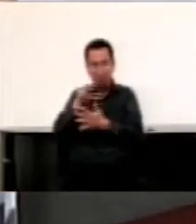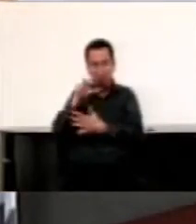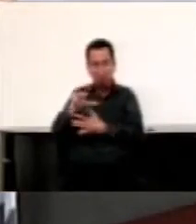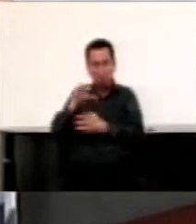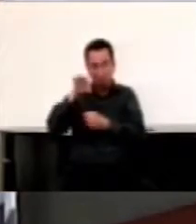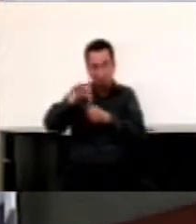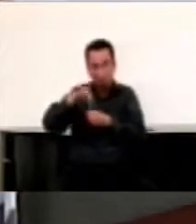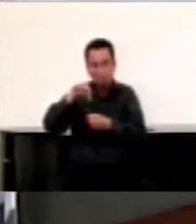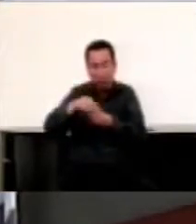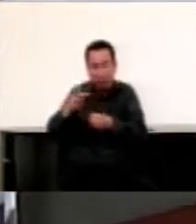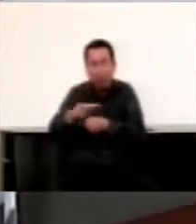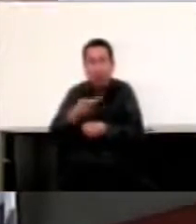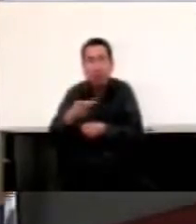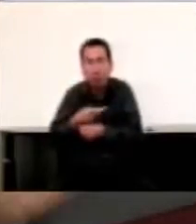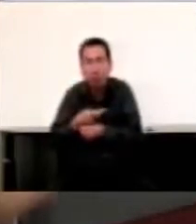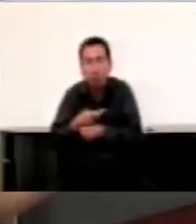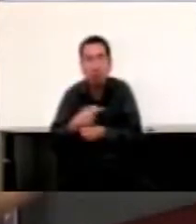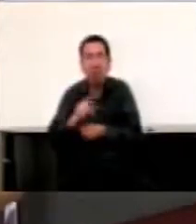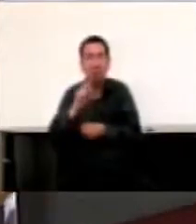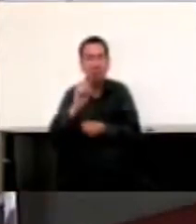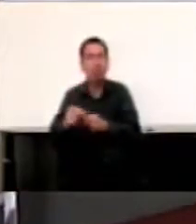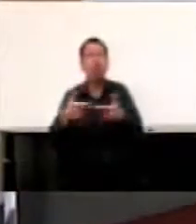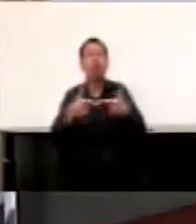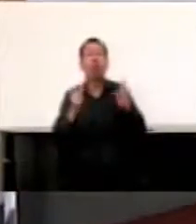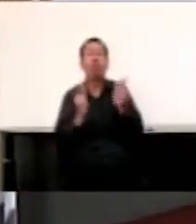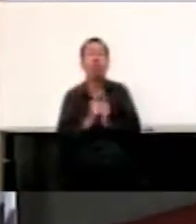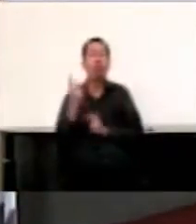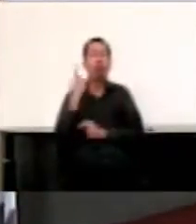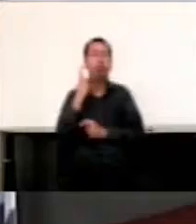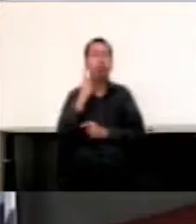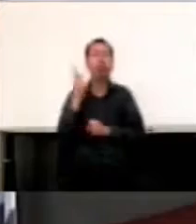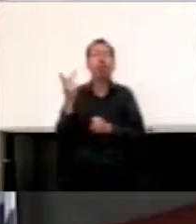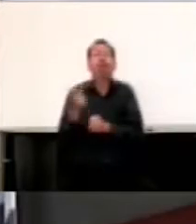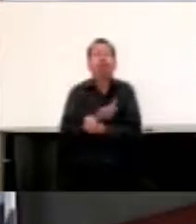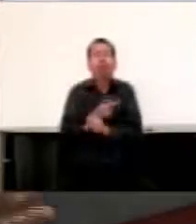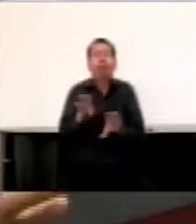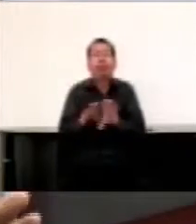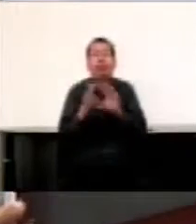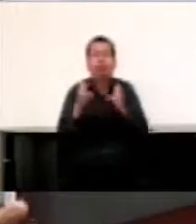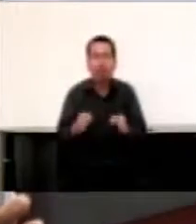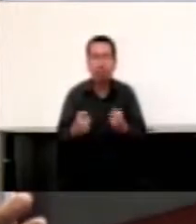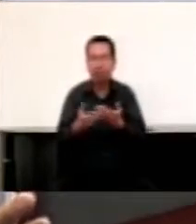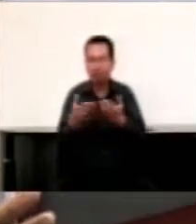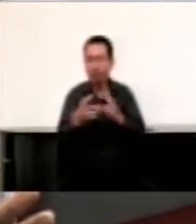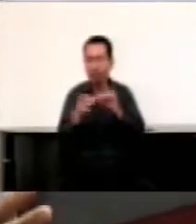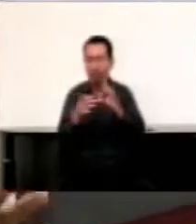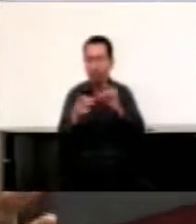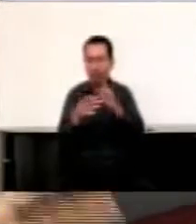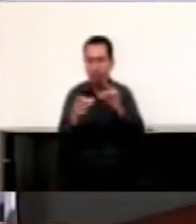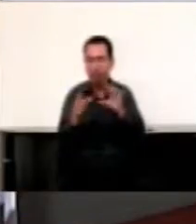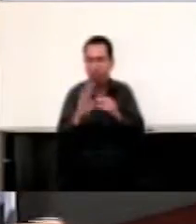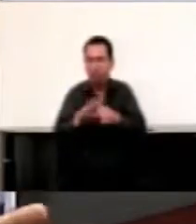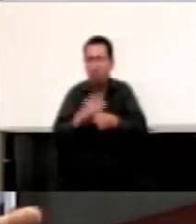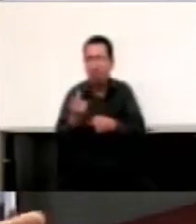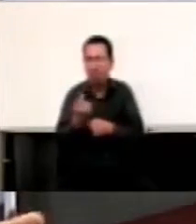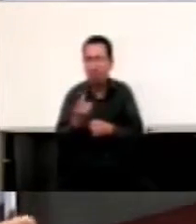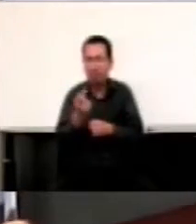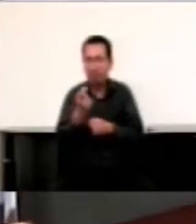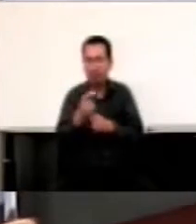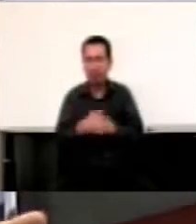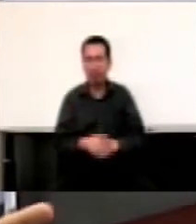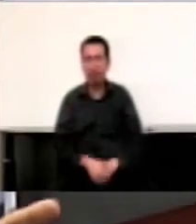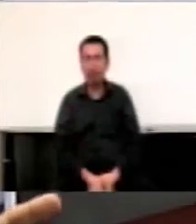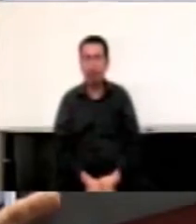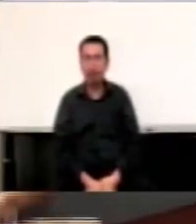2018 sin hablar del sistema de partidos. Ahora me voy a explicar por qué, ¿no?